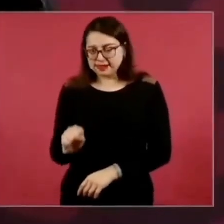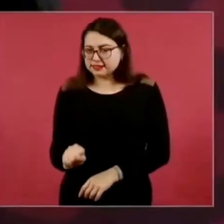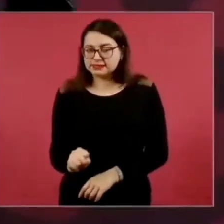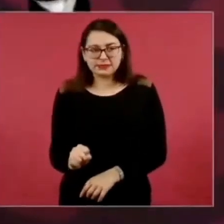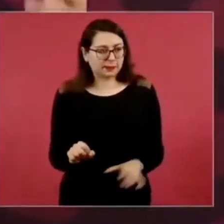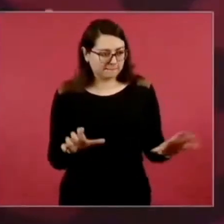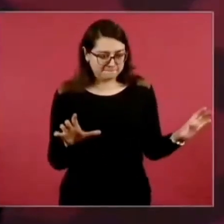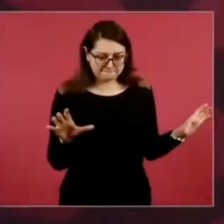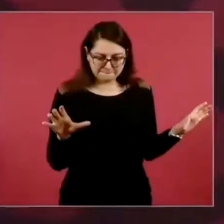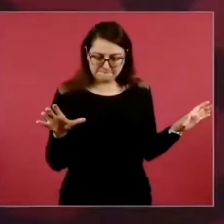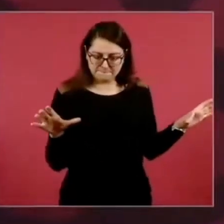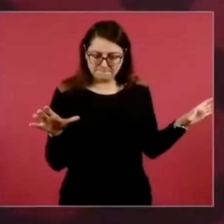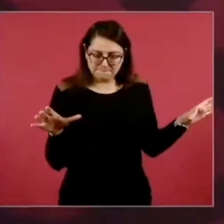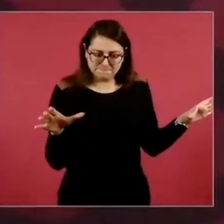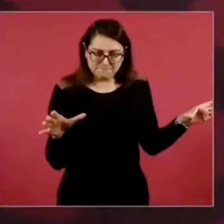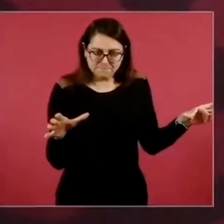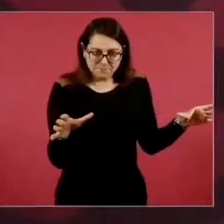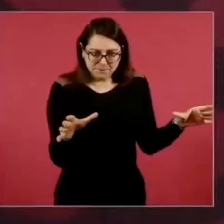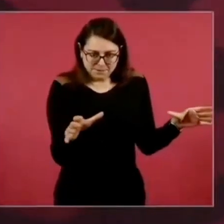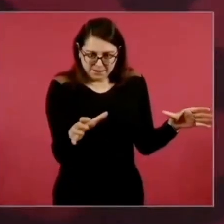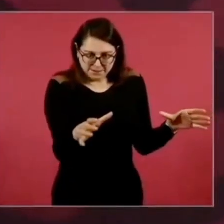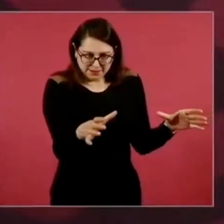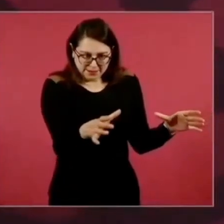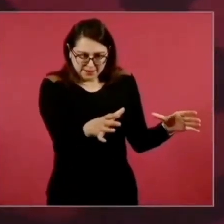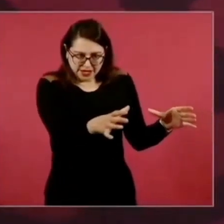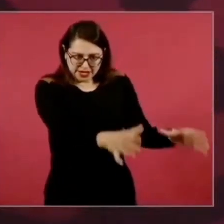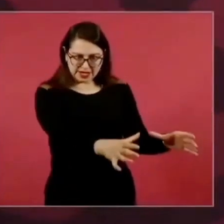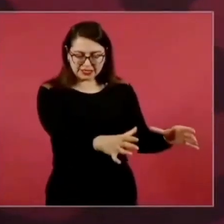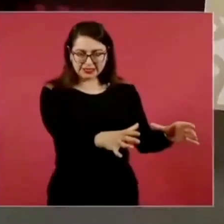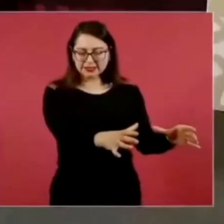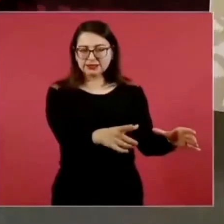En ese ambiente, en ese contexto